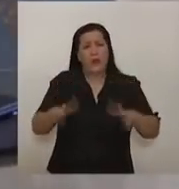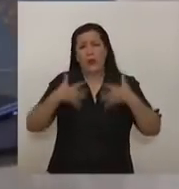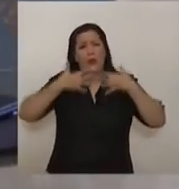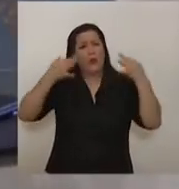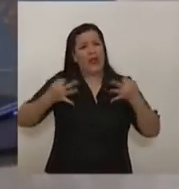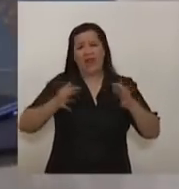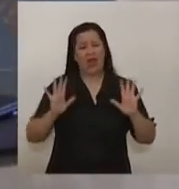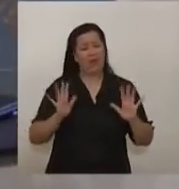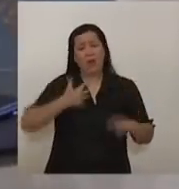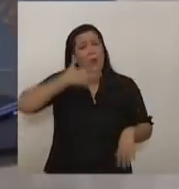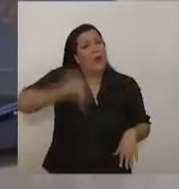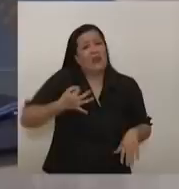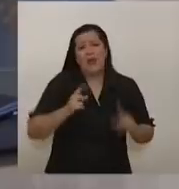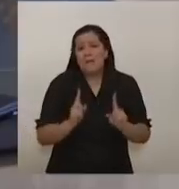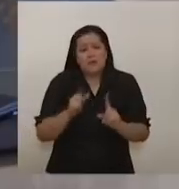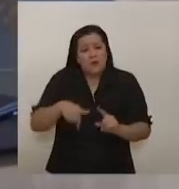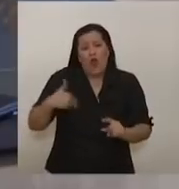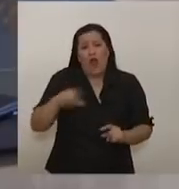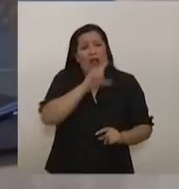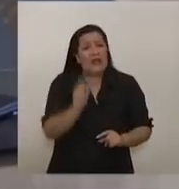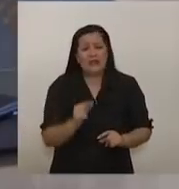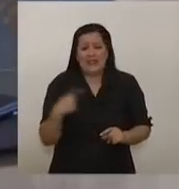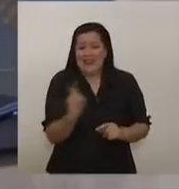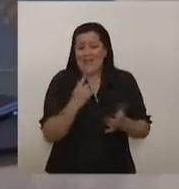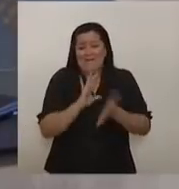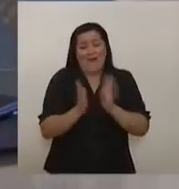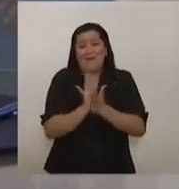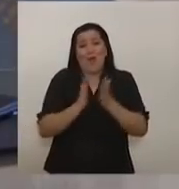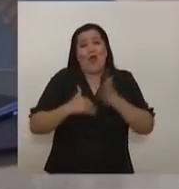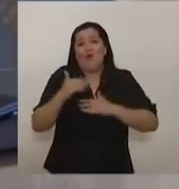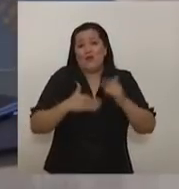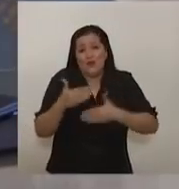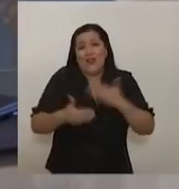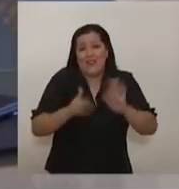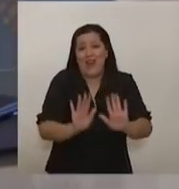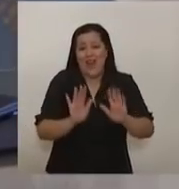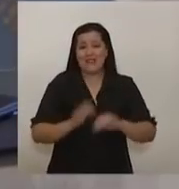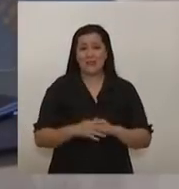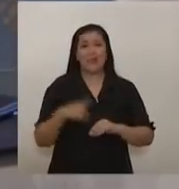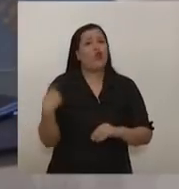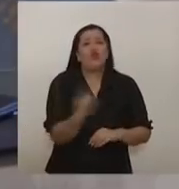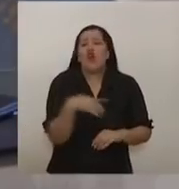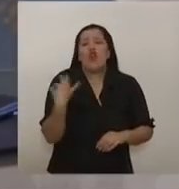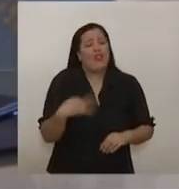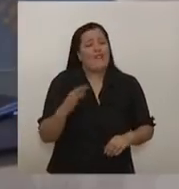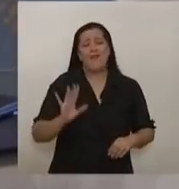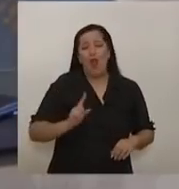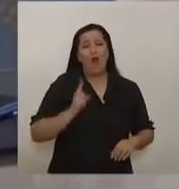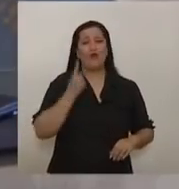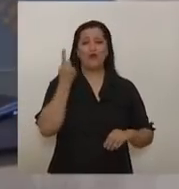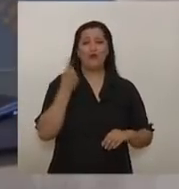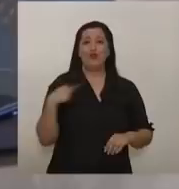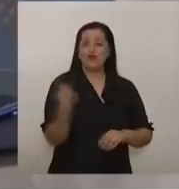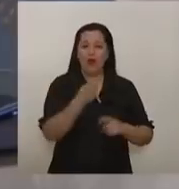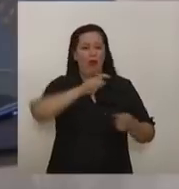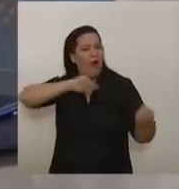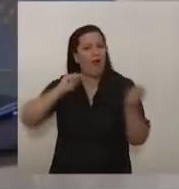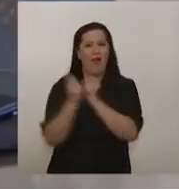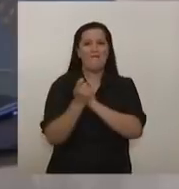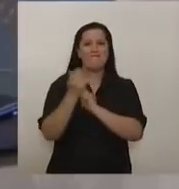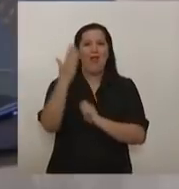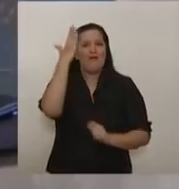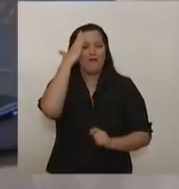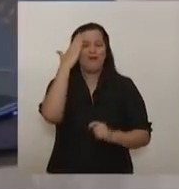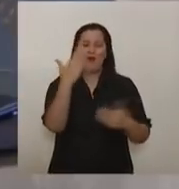verdad, como debe ser en esta Argentina que estamos construyendo. Tenemos que estar orgullosos de haber transformado una cultura